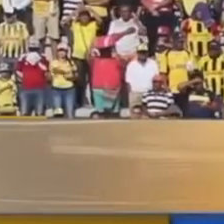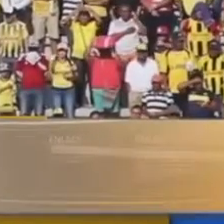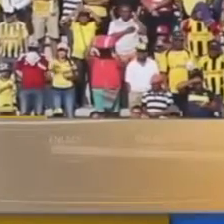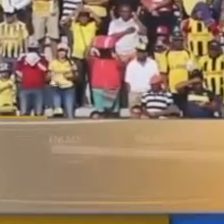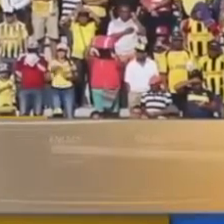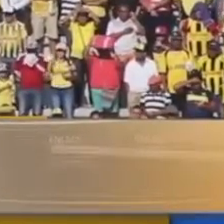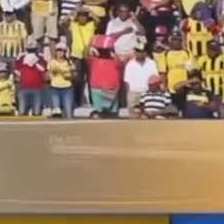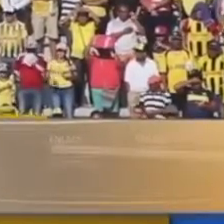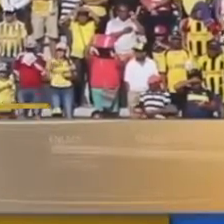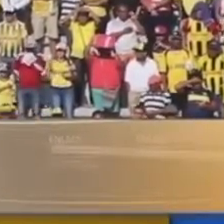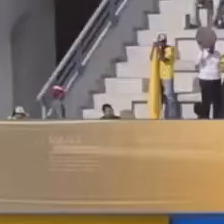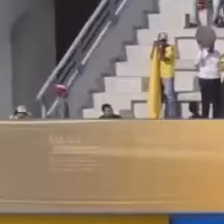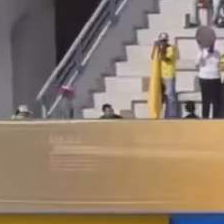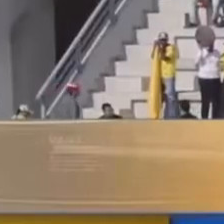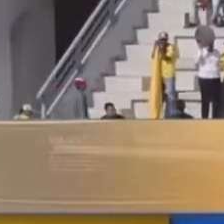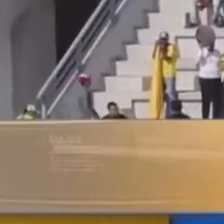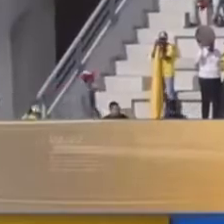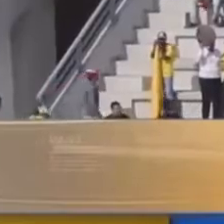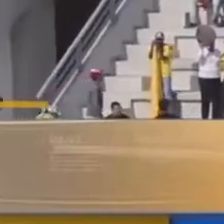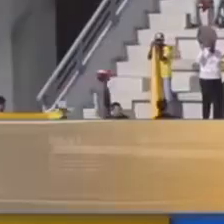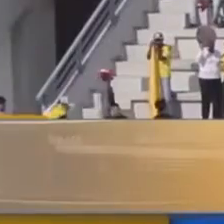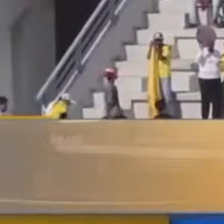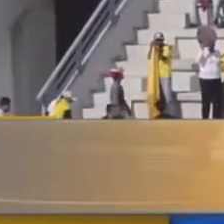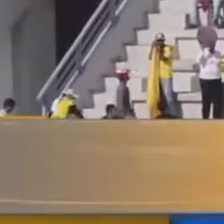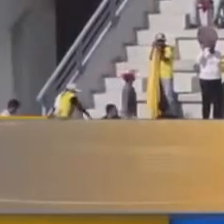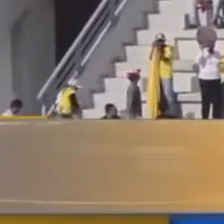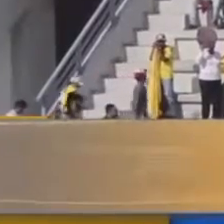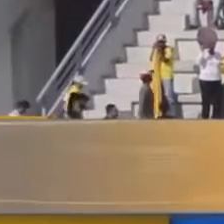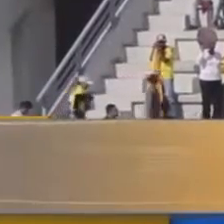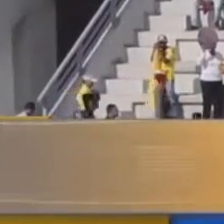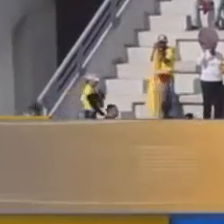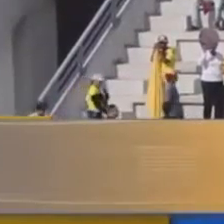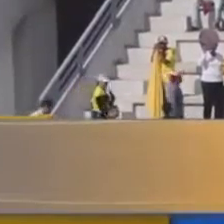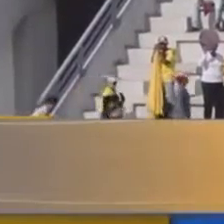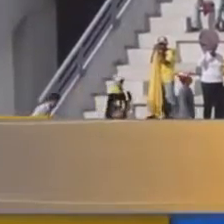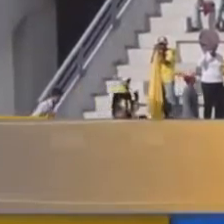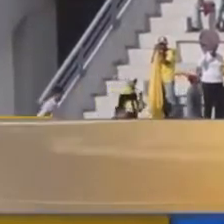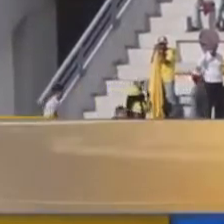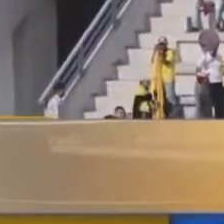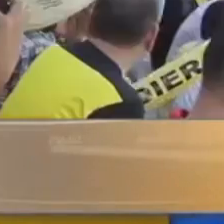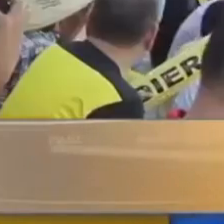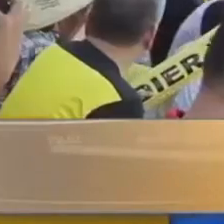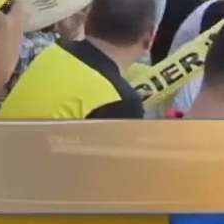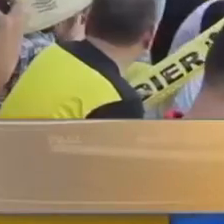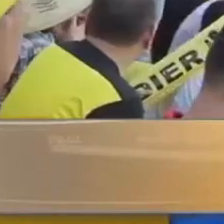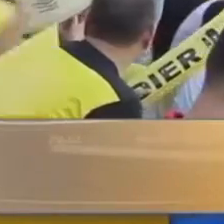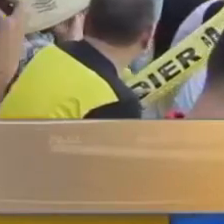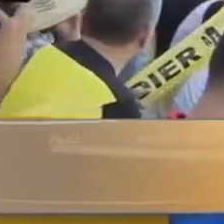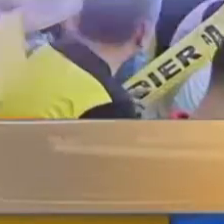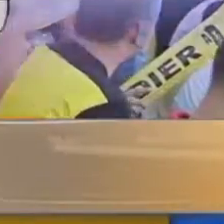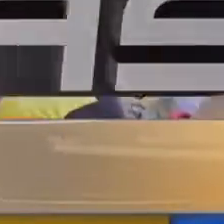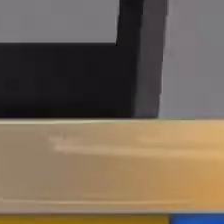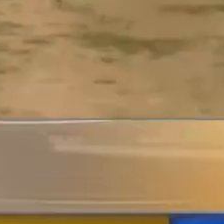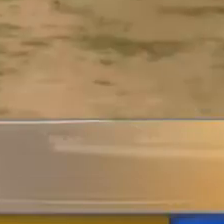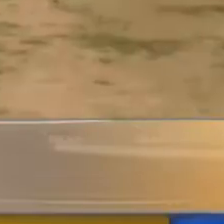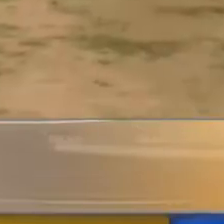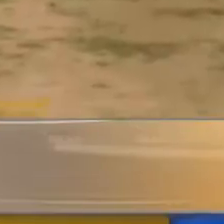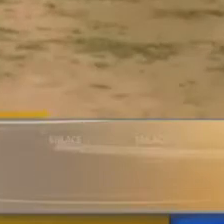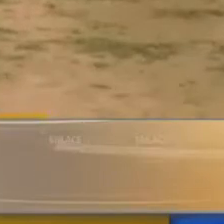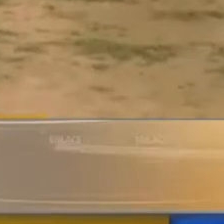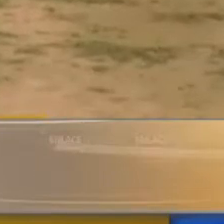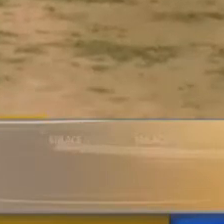dos simulacros en los próximos días en Barranca Bermeja. El más cerca a realizarse, el 30 de julio en el Estadio de Fútbol Daniel Villa Zapata. En